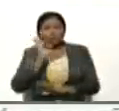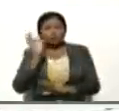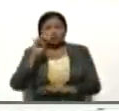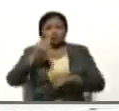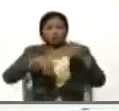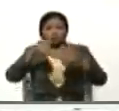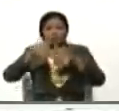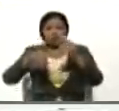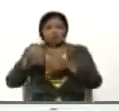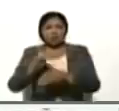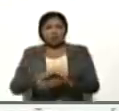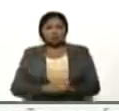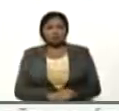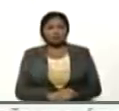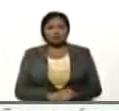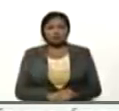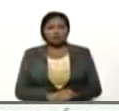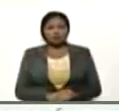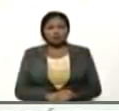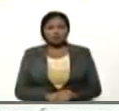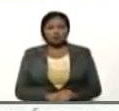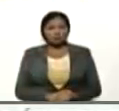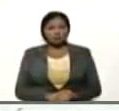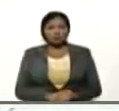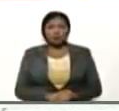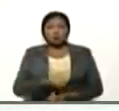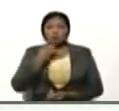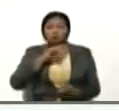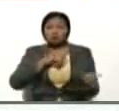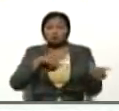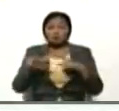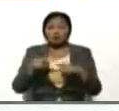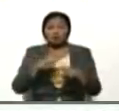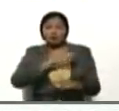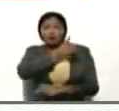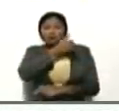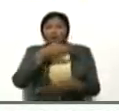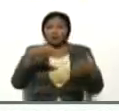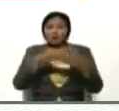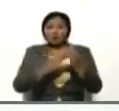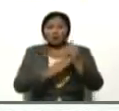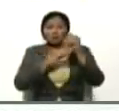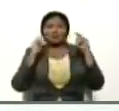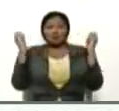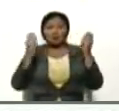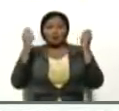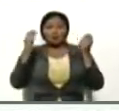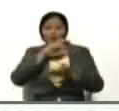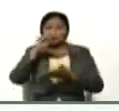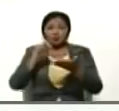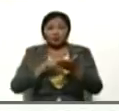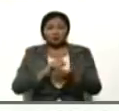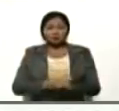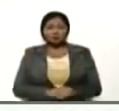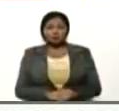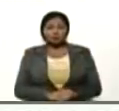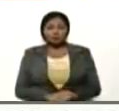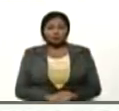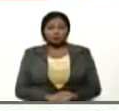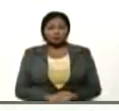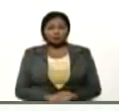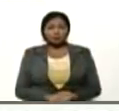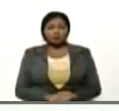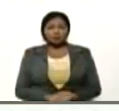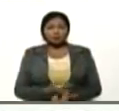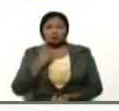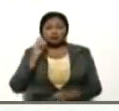votos para Rosanny Gascón. Bueno, ella debería ser la jefa del comando de campaña nacional, ¿verdad? Para que le